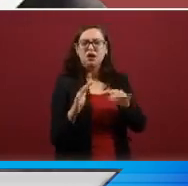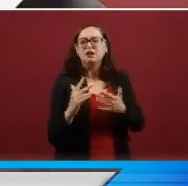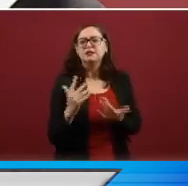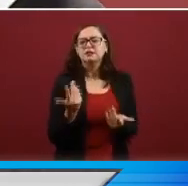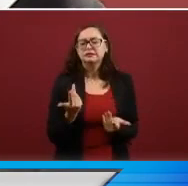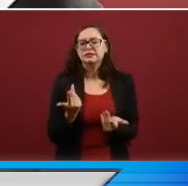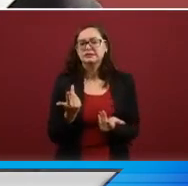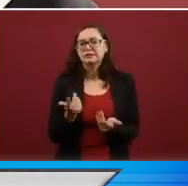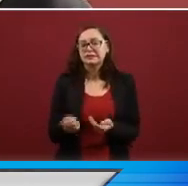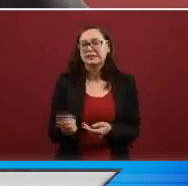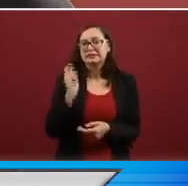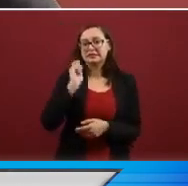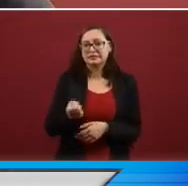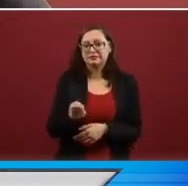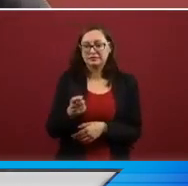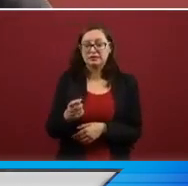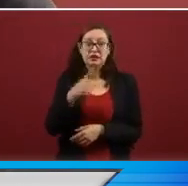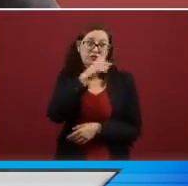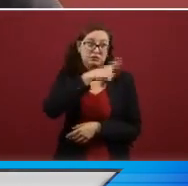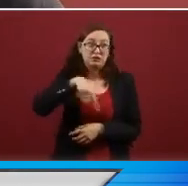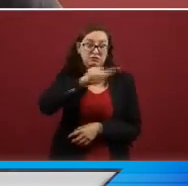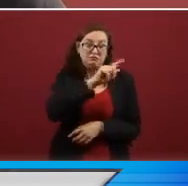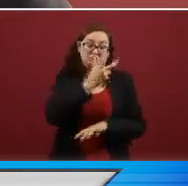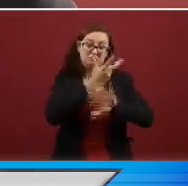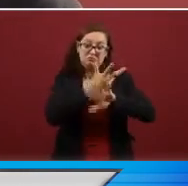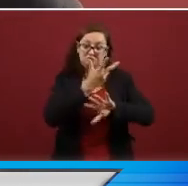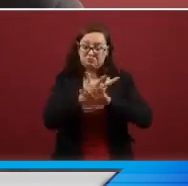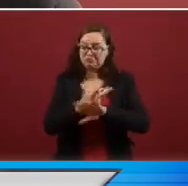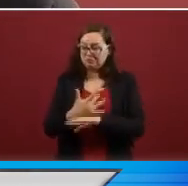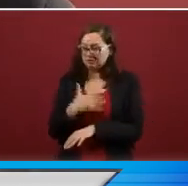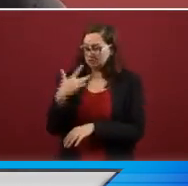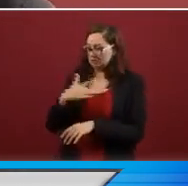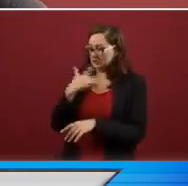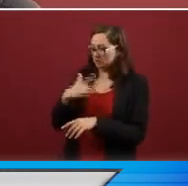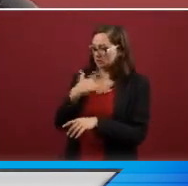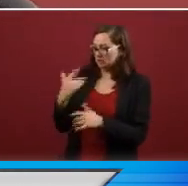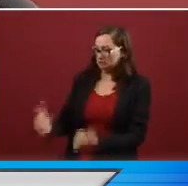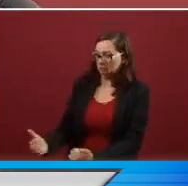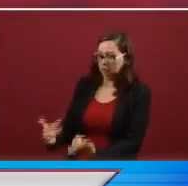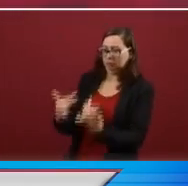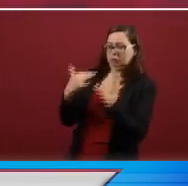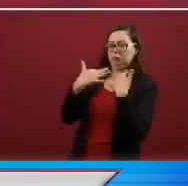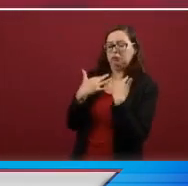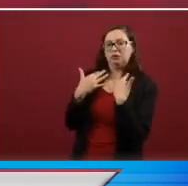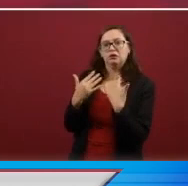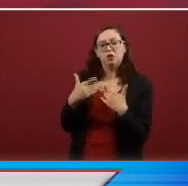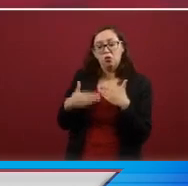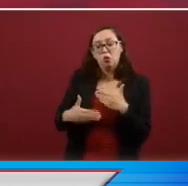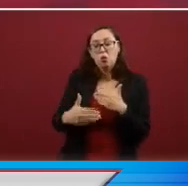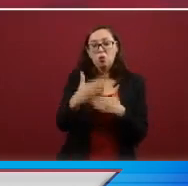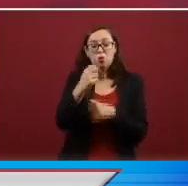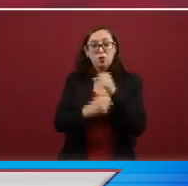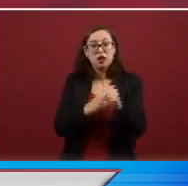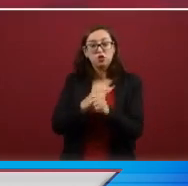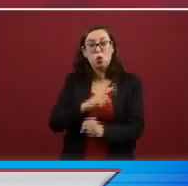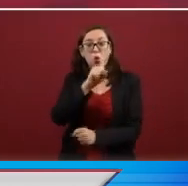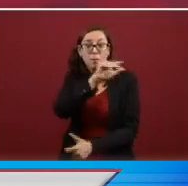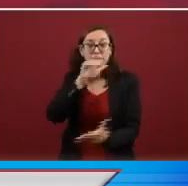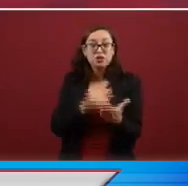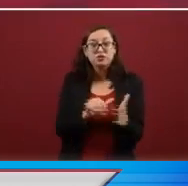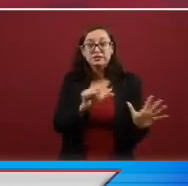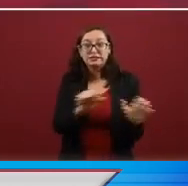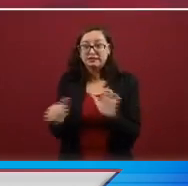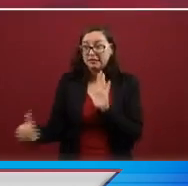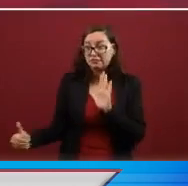tomarán medidas adicionales por medio de un diálogo bilateral. Los resultados son: no hay tarifas arancelarias, migración y comercio separadas,